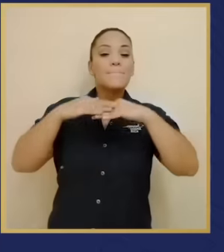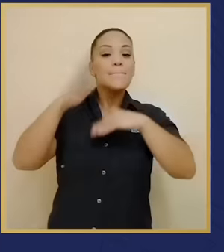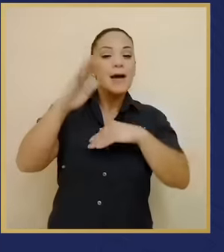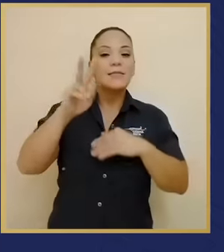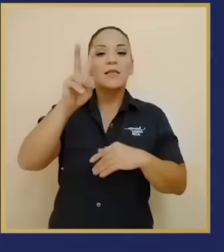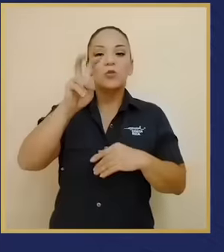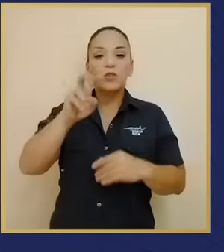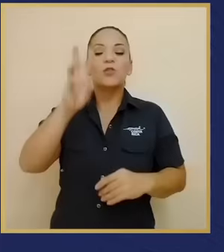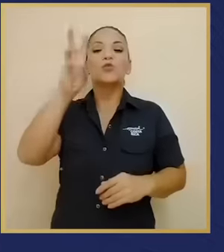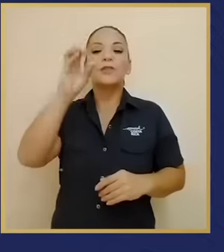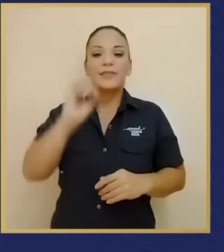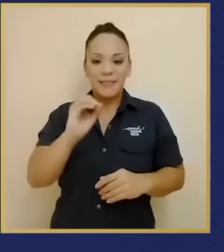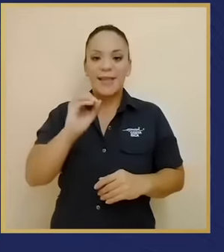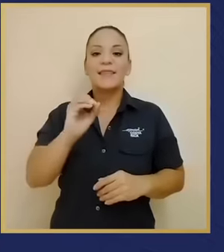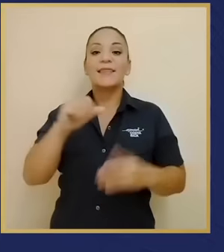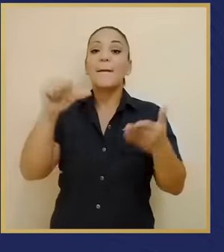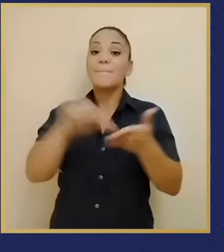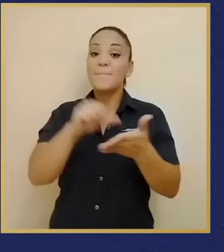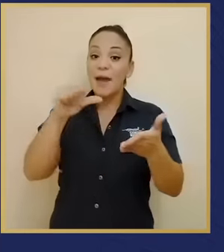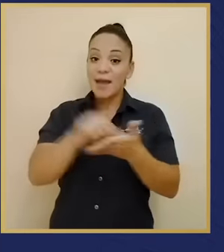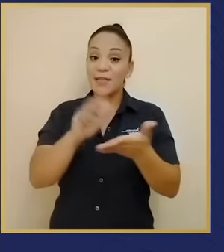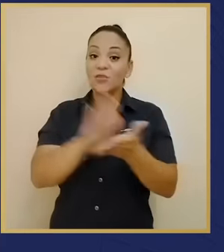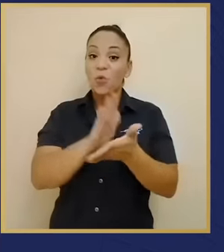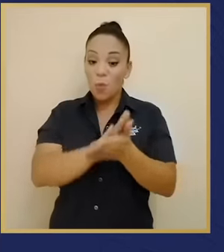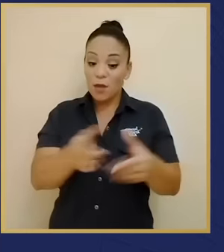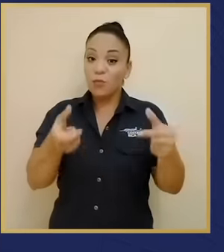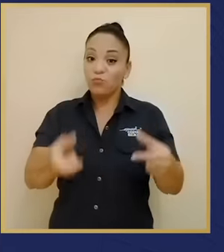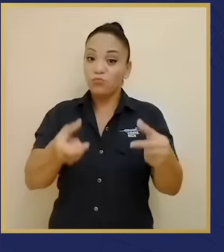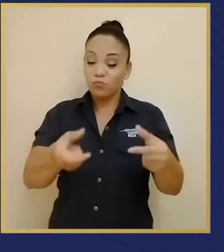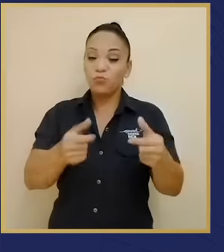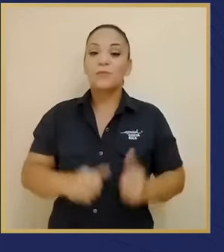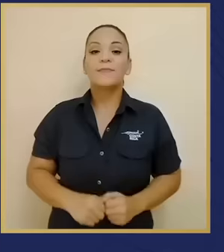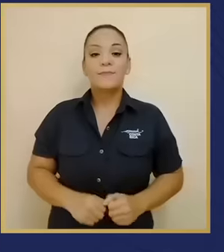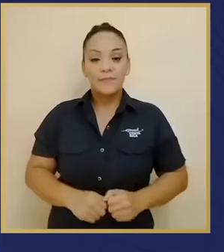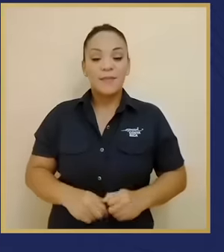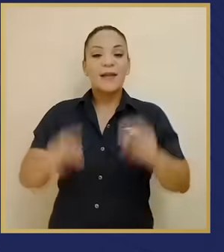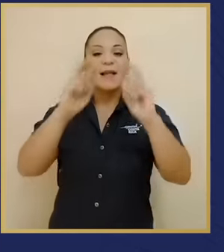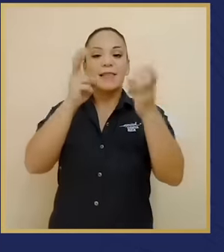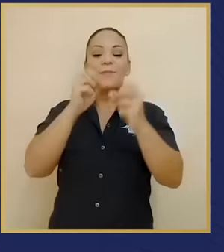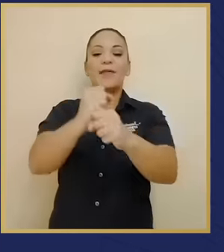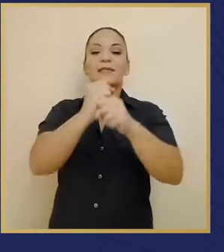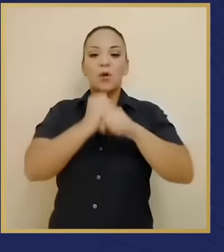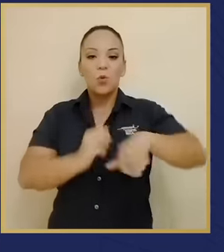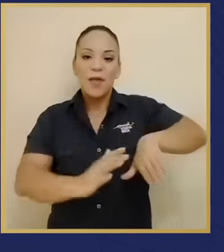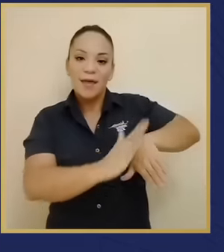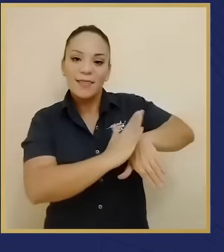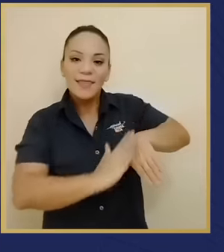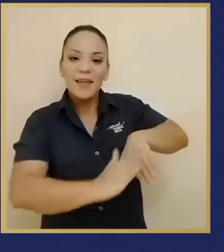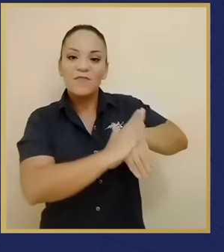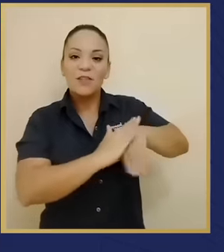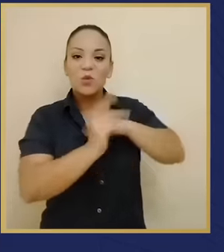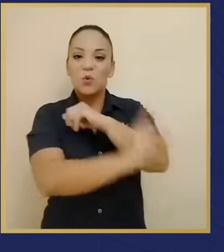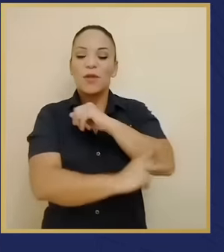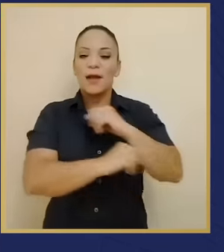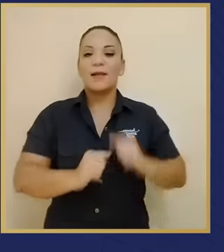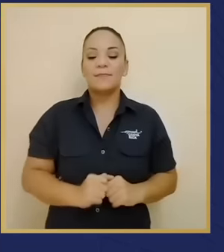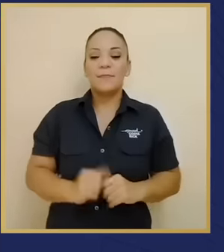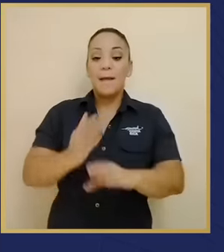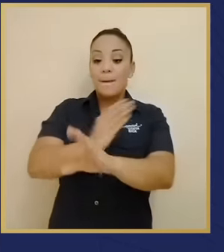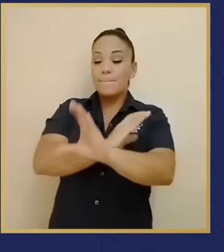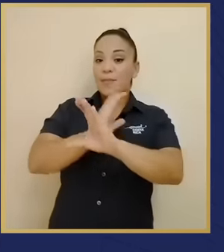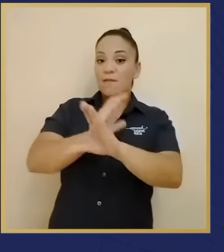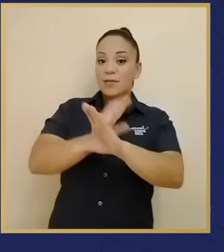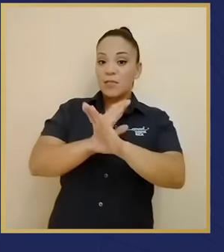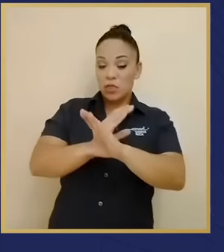de 260 páginas que cubren seguridad territorial, prevención del delito